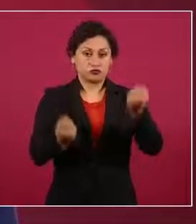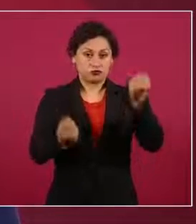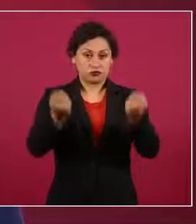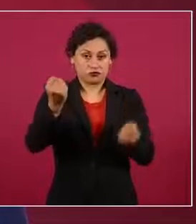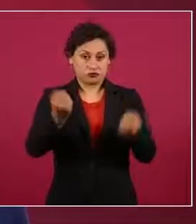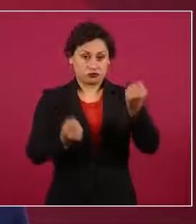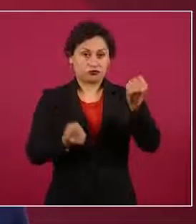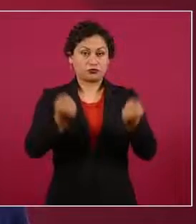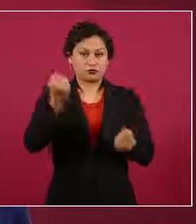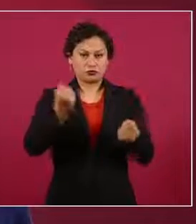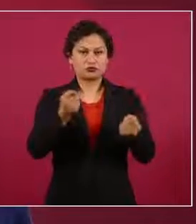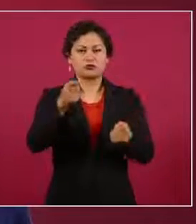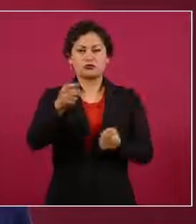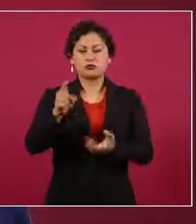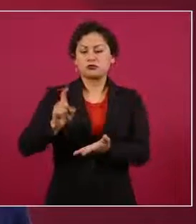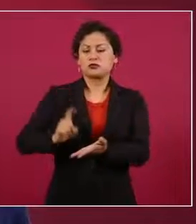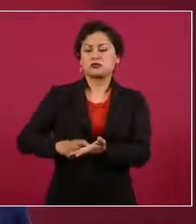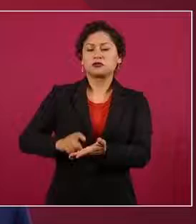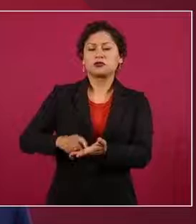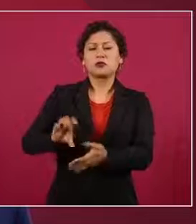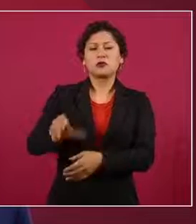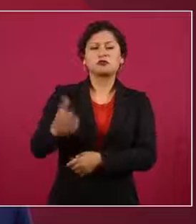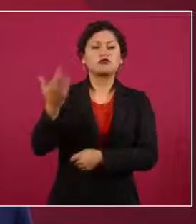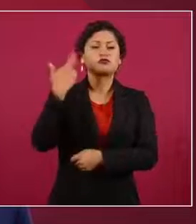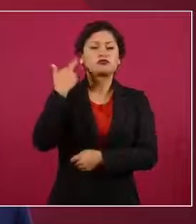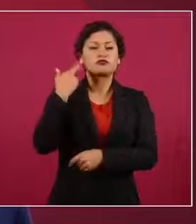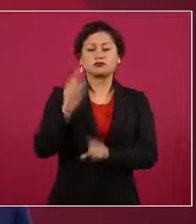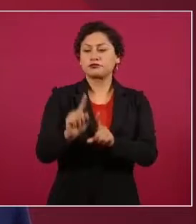pongan un noticiero